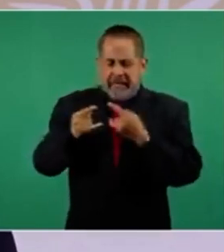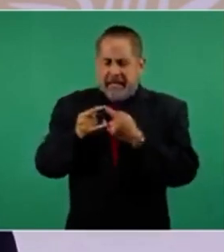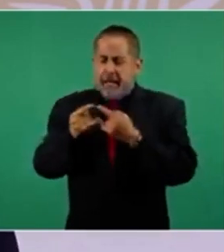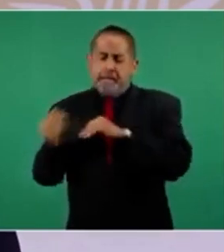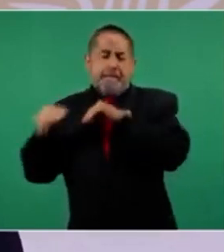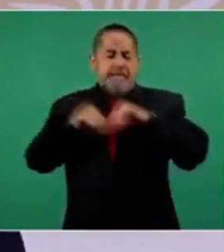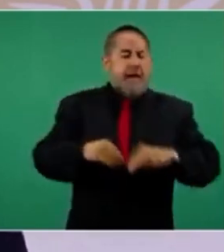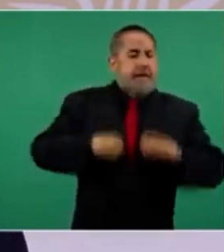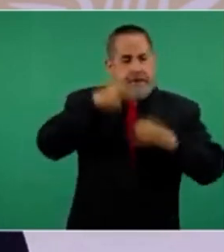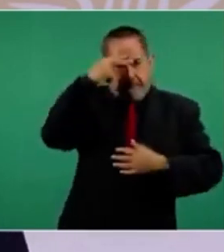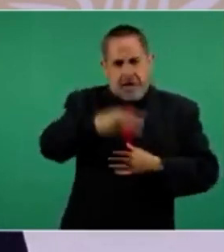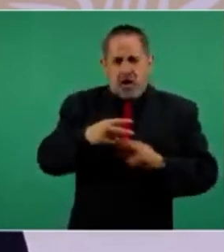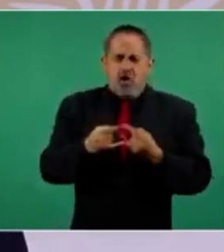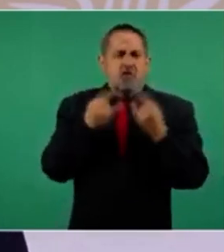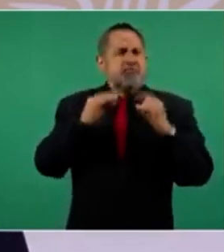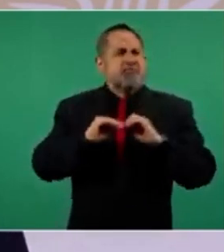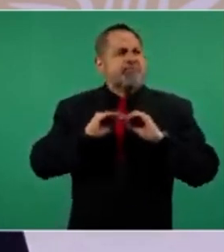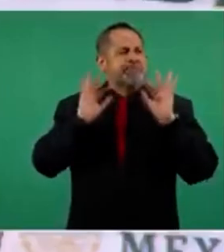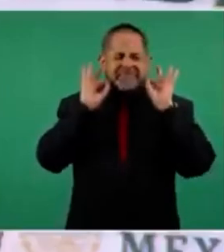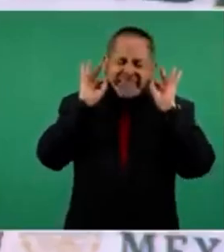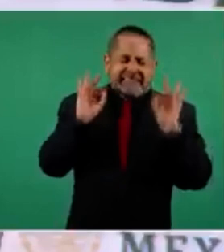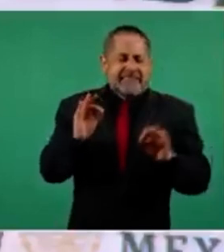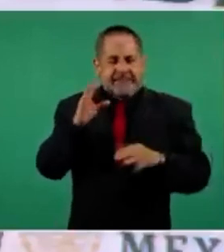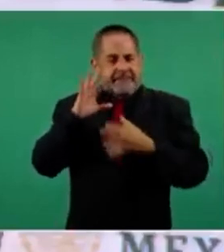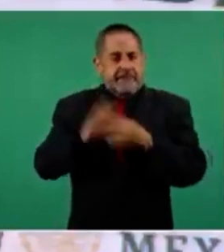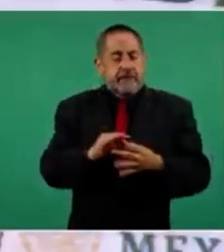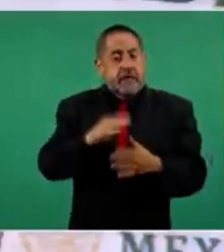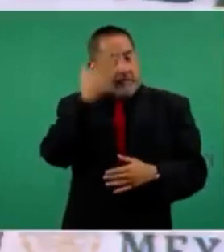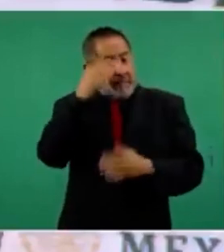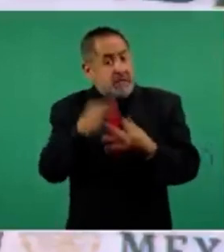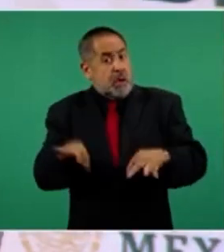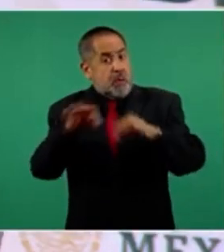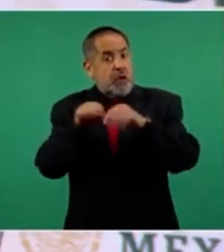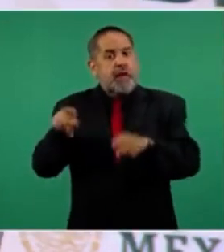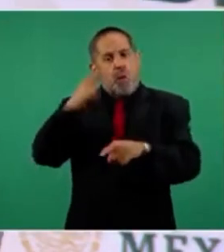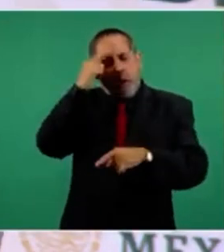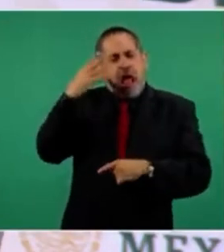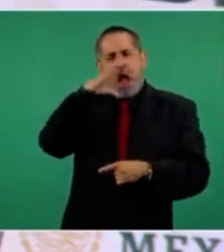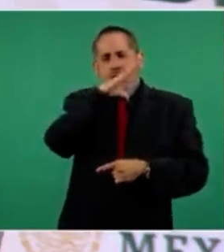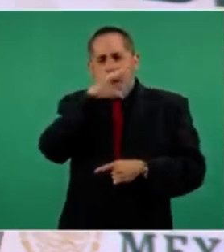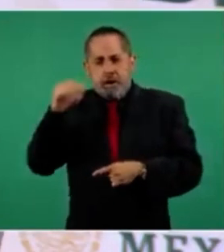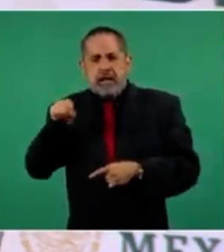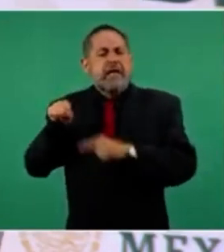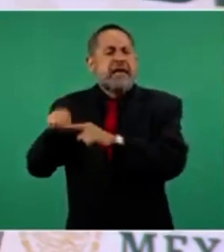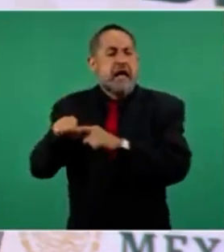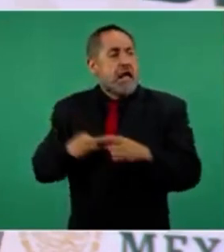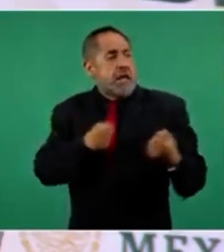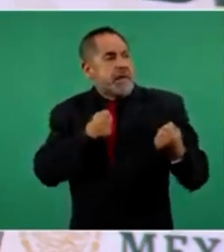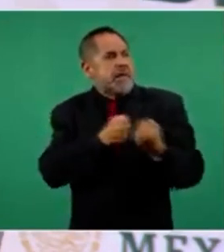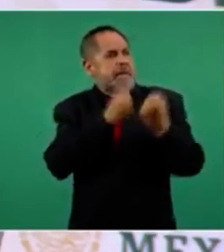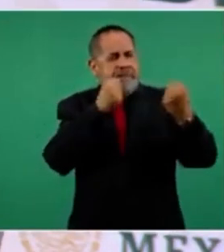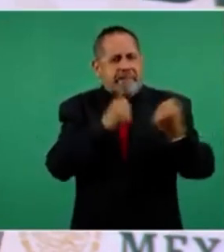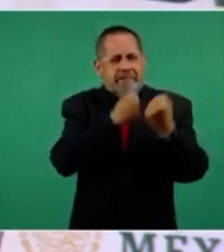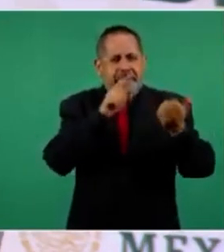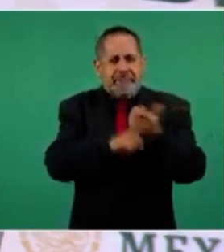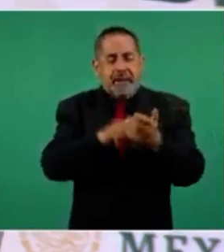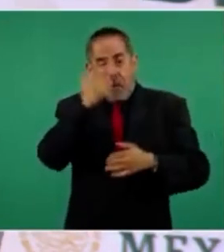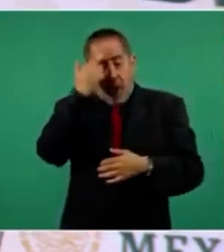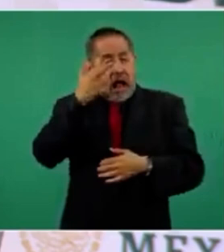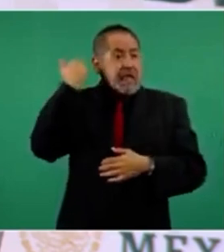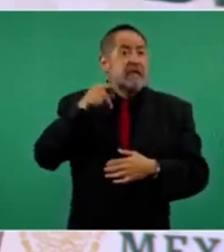México. Sobresale especialmente la solidaridad cubana en el enfrentamiento de México a las invasiones texanas